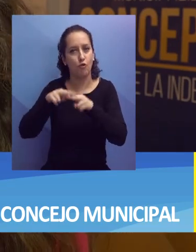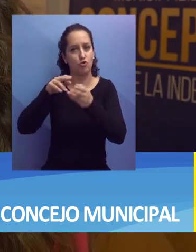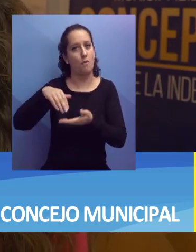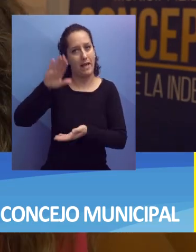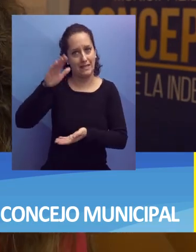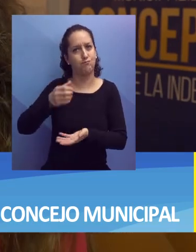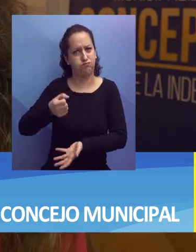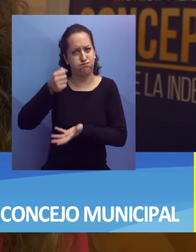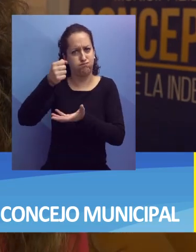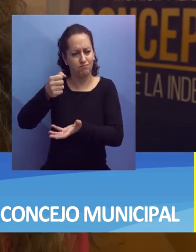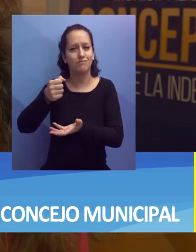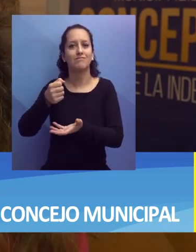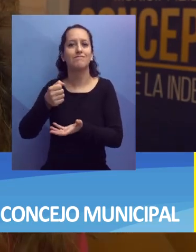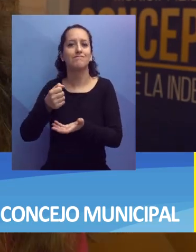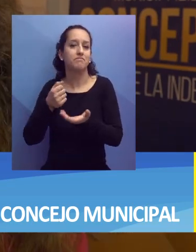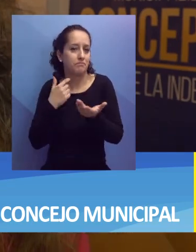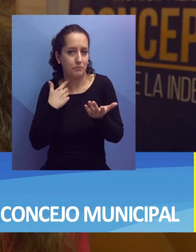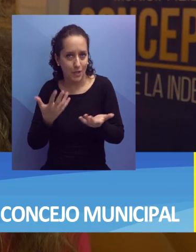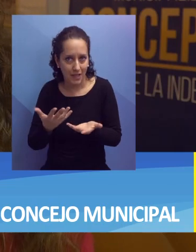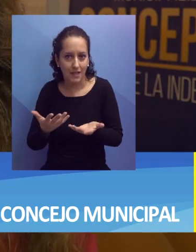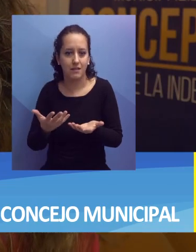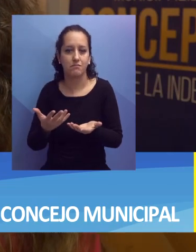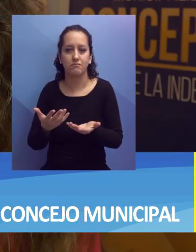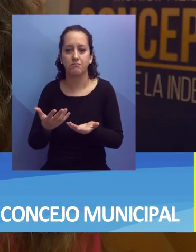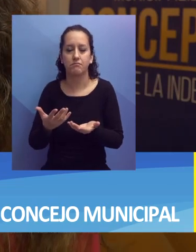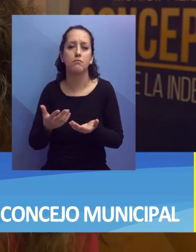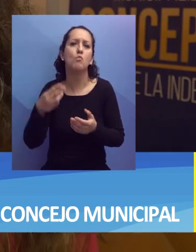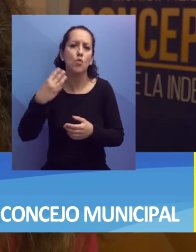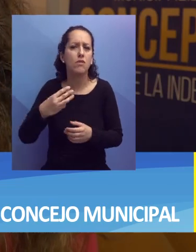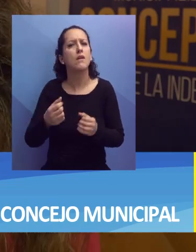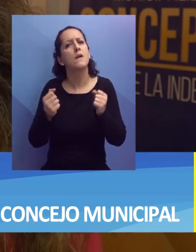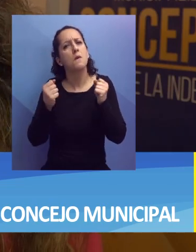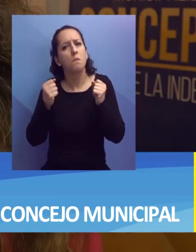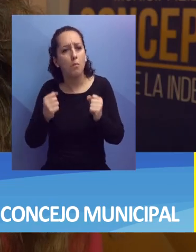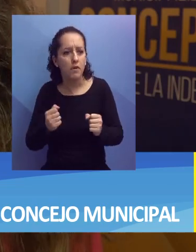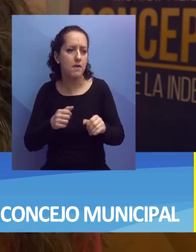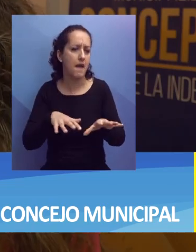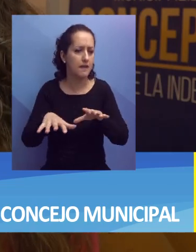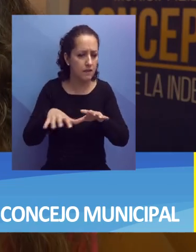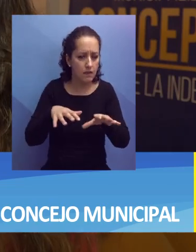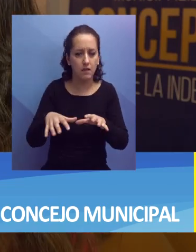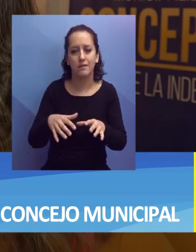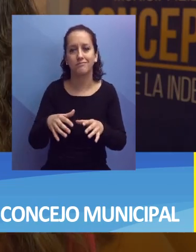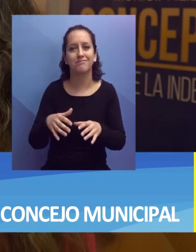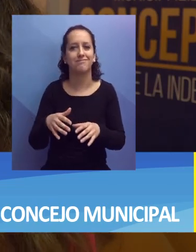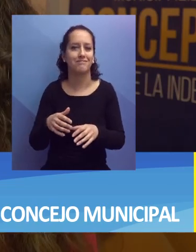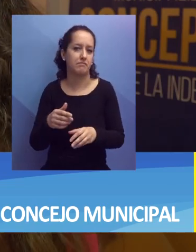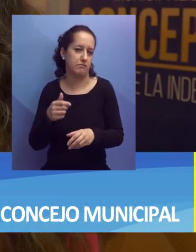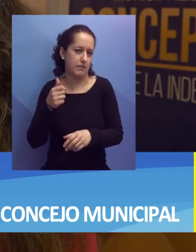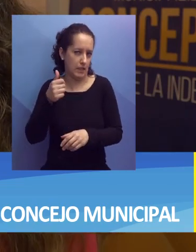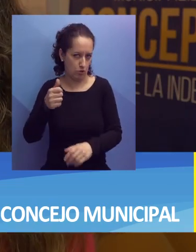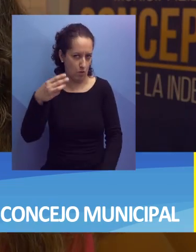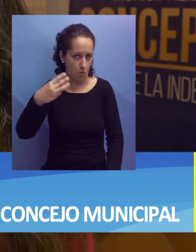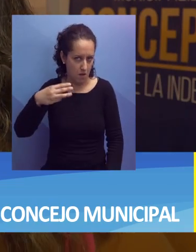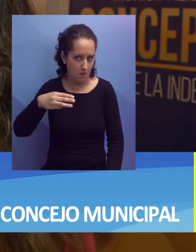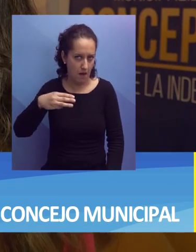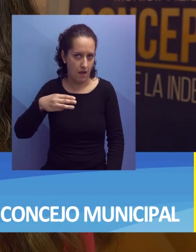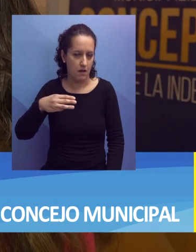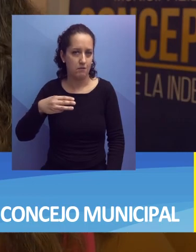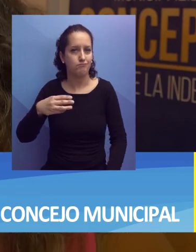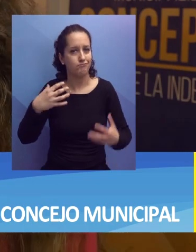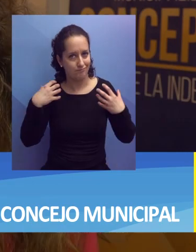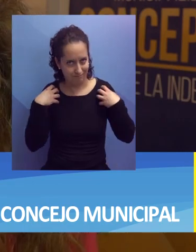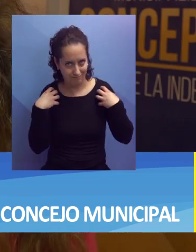se aumenten, porque son las formas que tiene el municipio también, una de las tantas acciones que hace tanto la Dirección